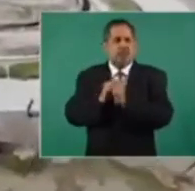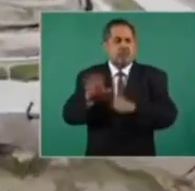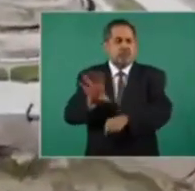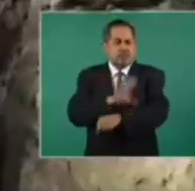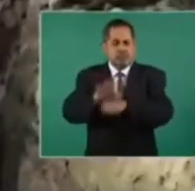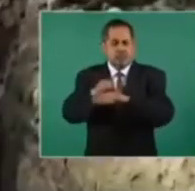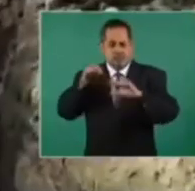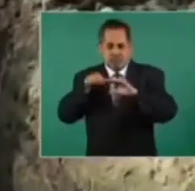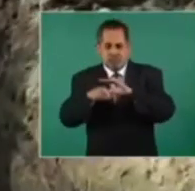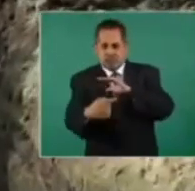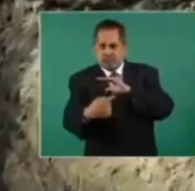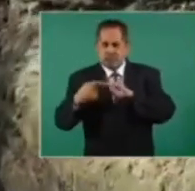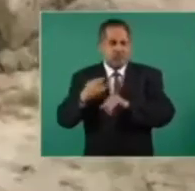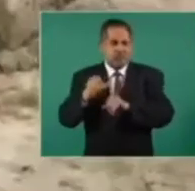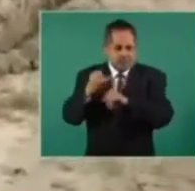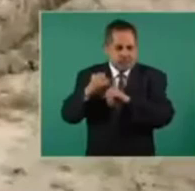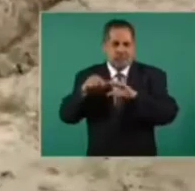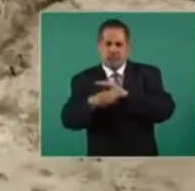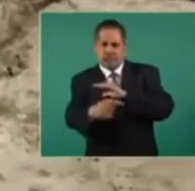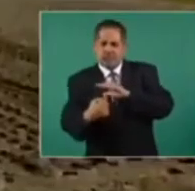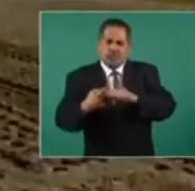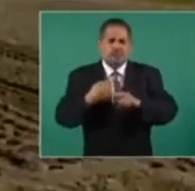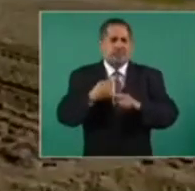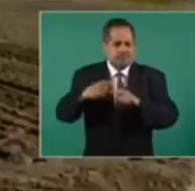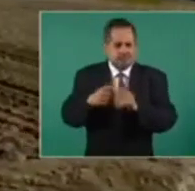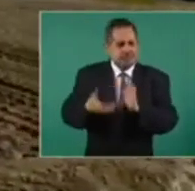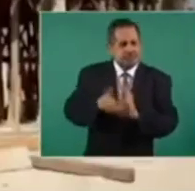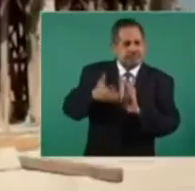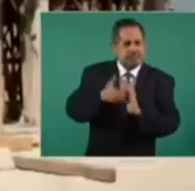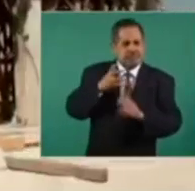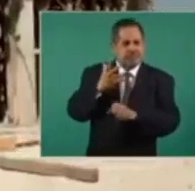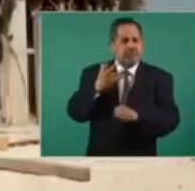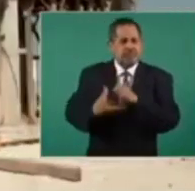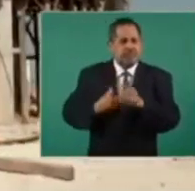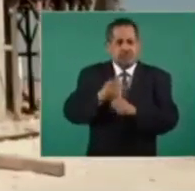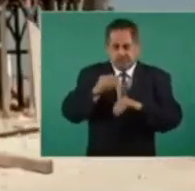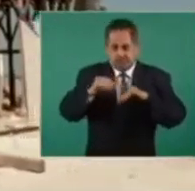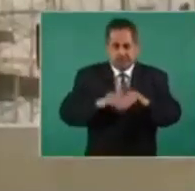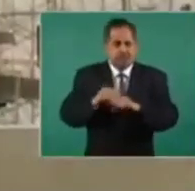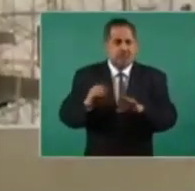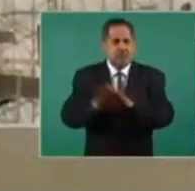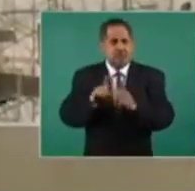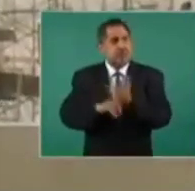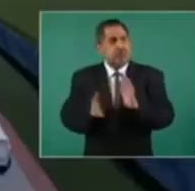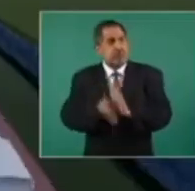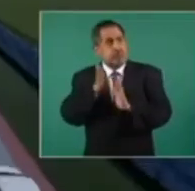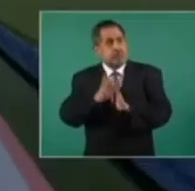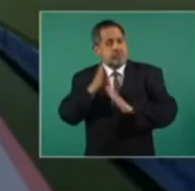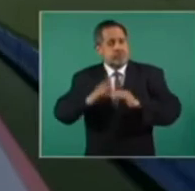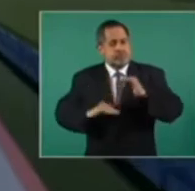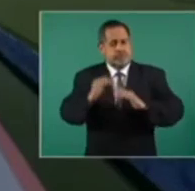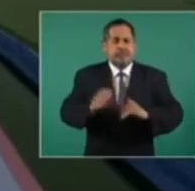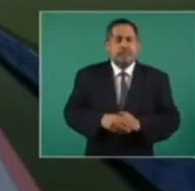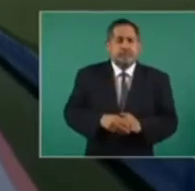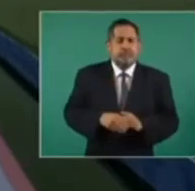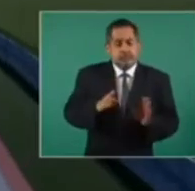de voz y datos, hidráulicas y sanitarias. Se realizan trabajos de terracería, habilitado y armado de estructuras. En la